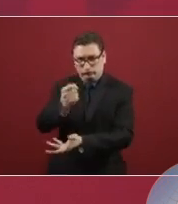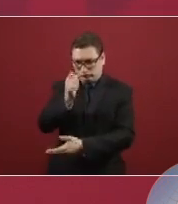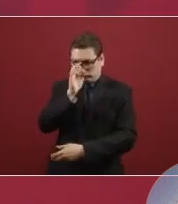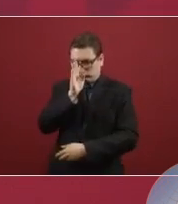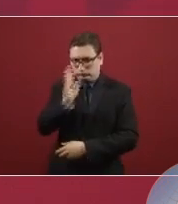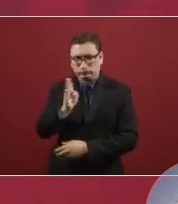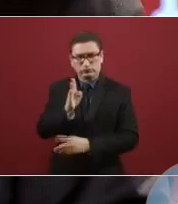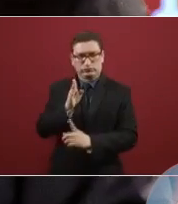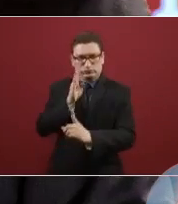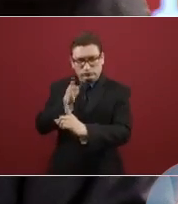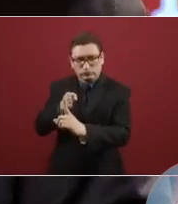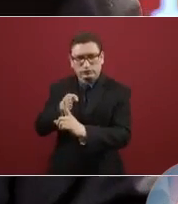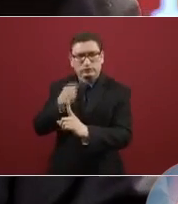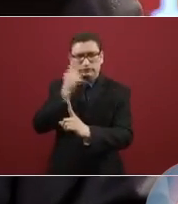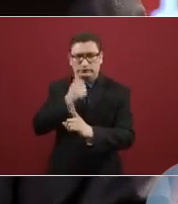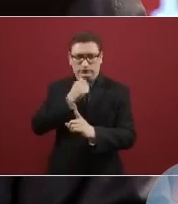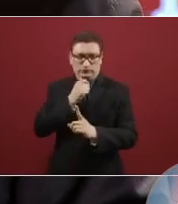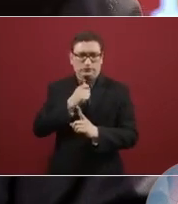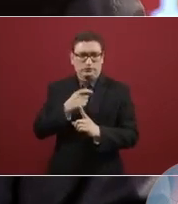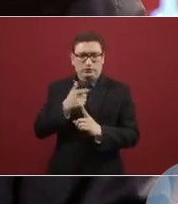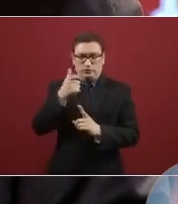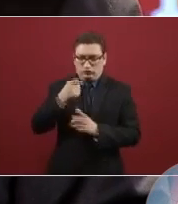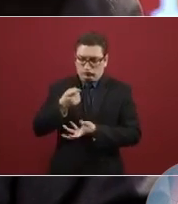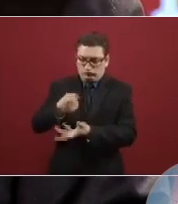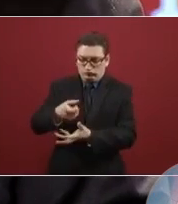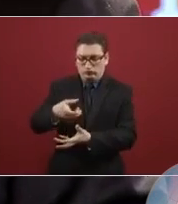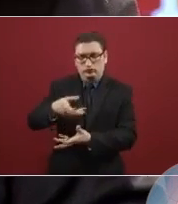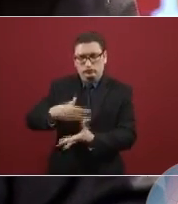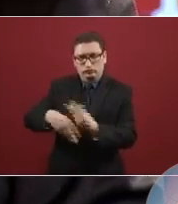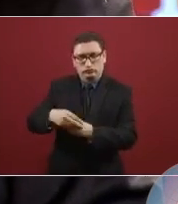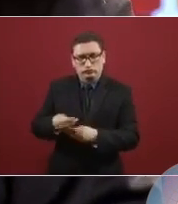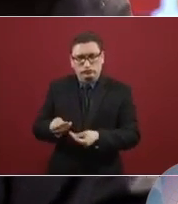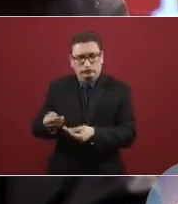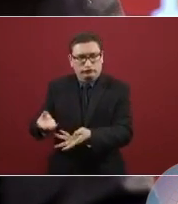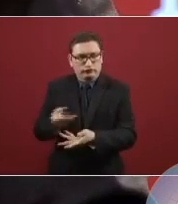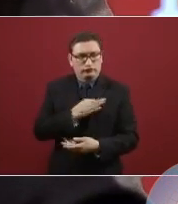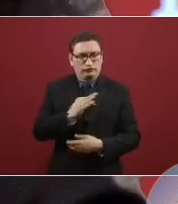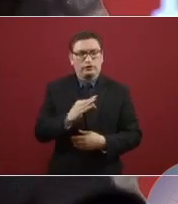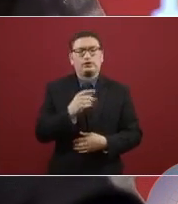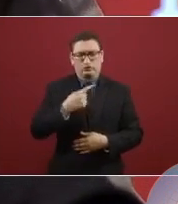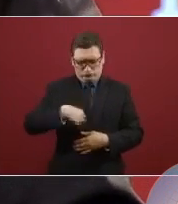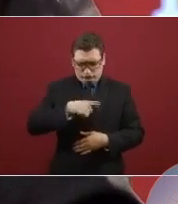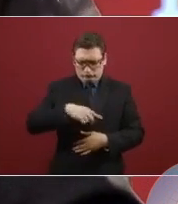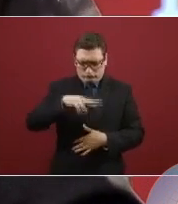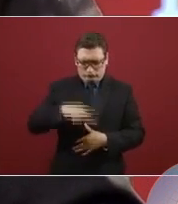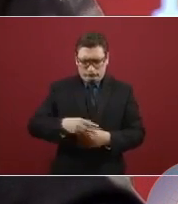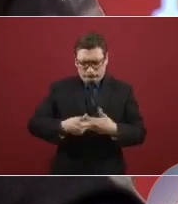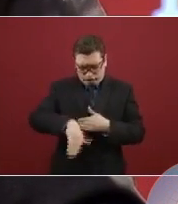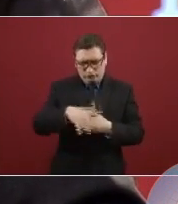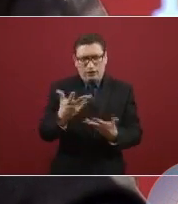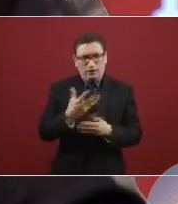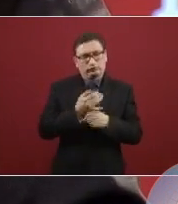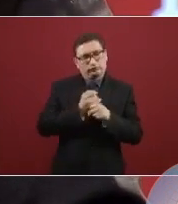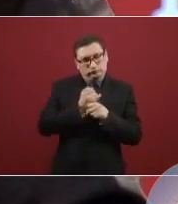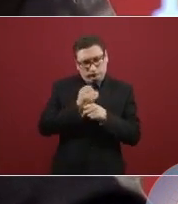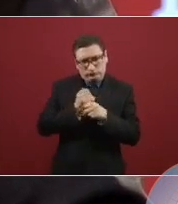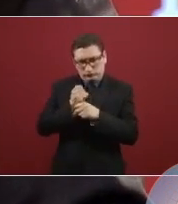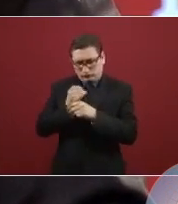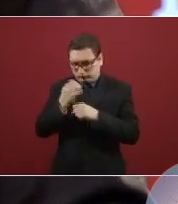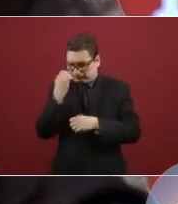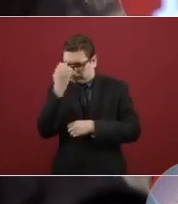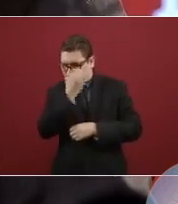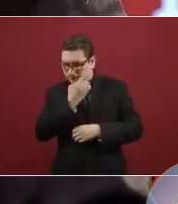directa y que se haga un fondo revolvente Entonces sí vamos a hacer la investigación